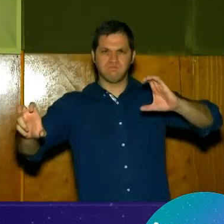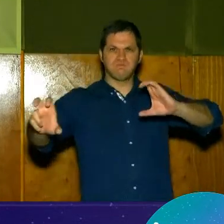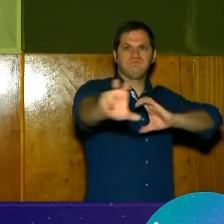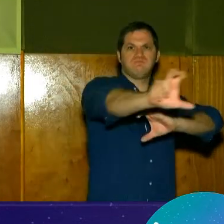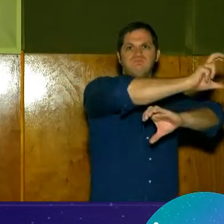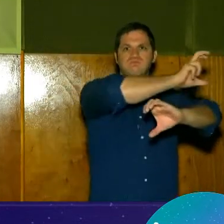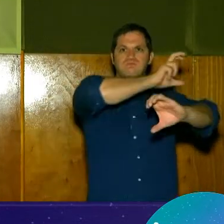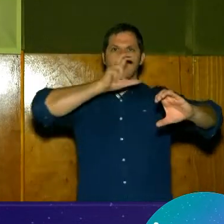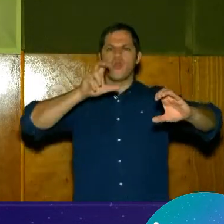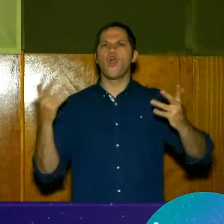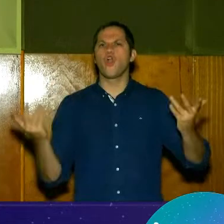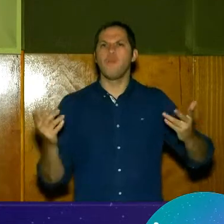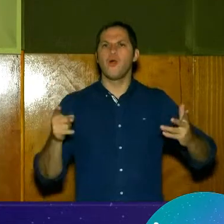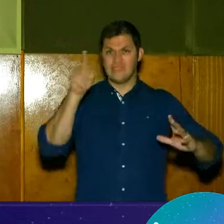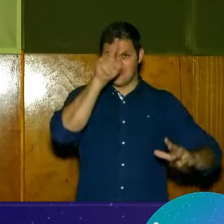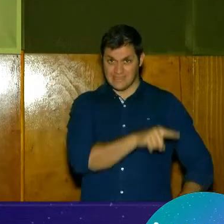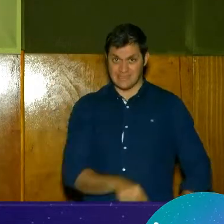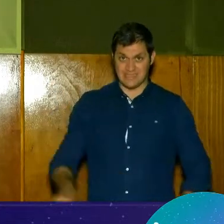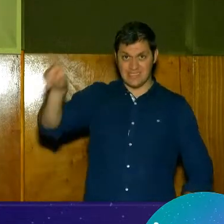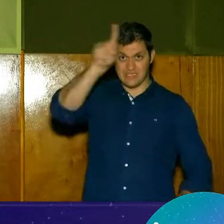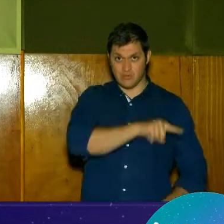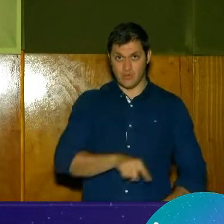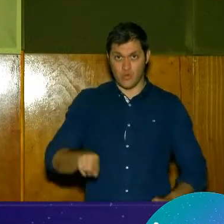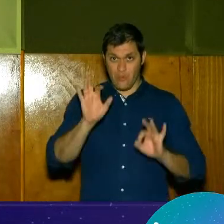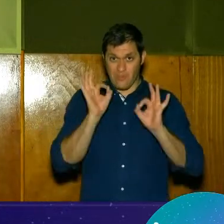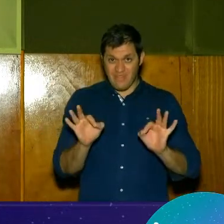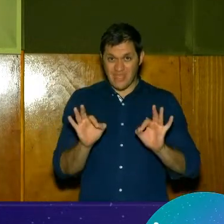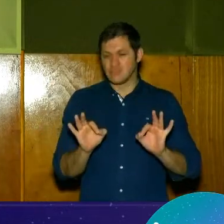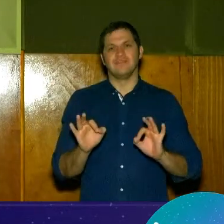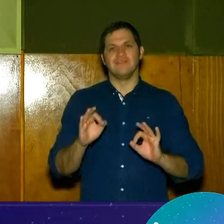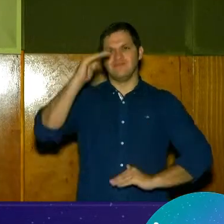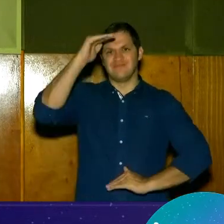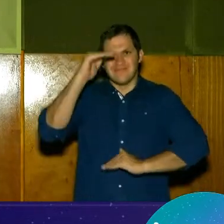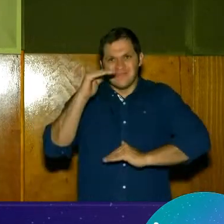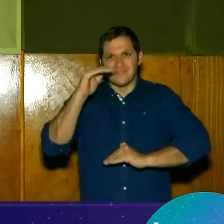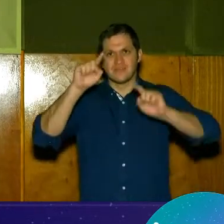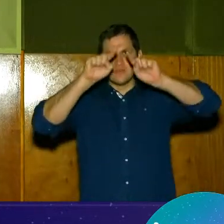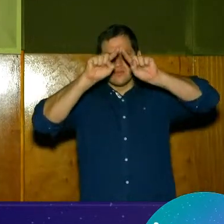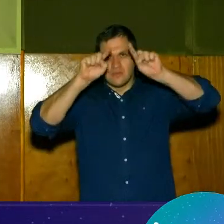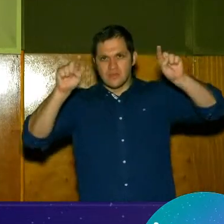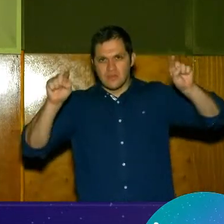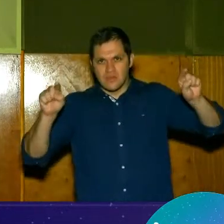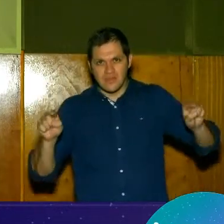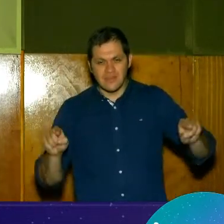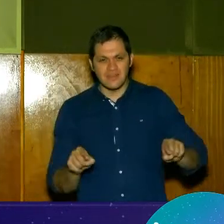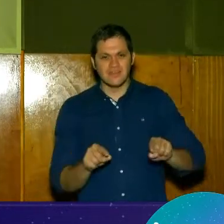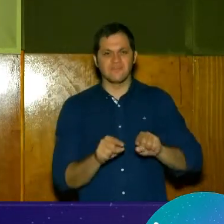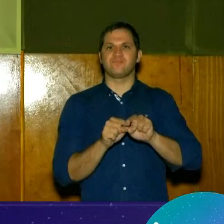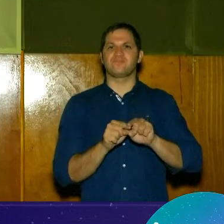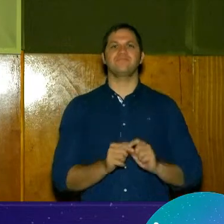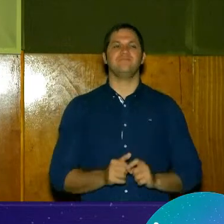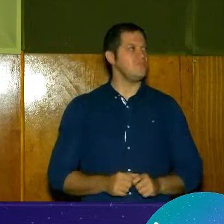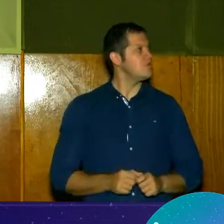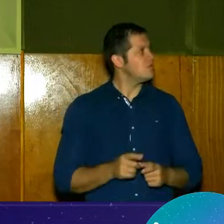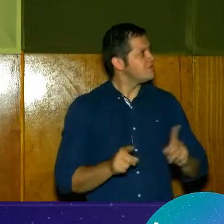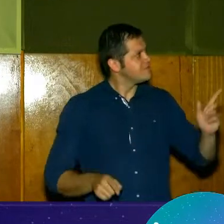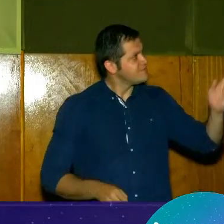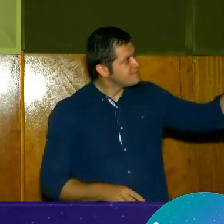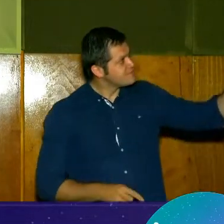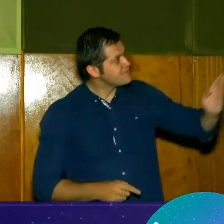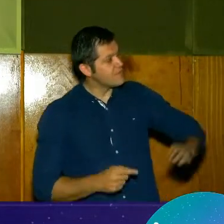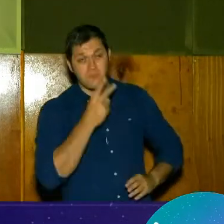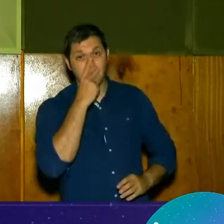círculo pero es un poquito elíptica si todos los planetas se mueven en órbitas elípticas si se